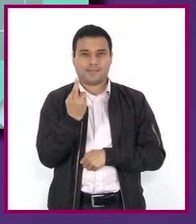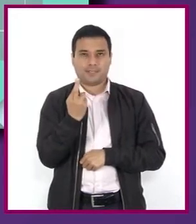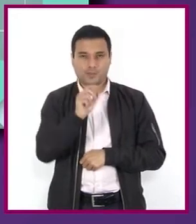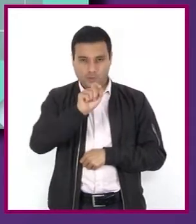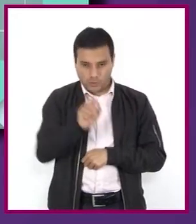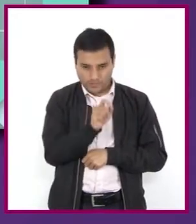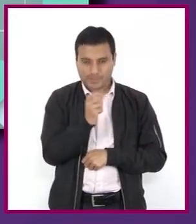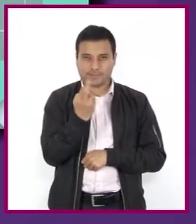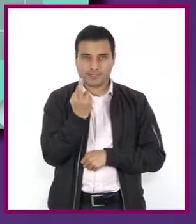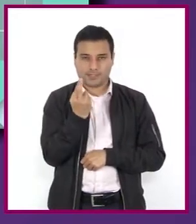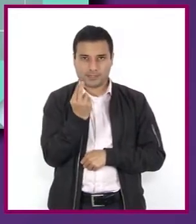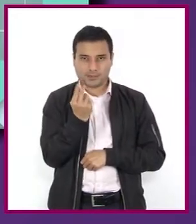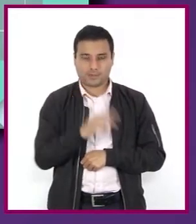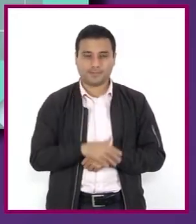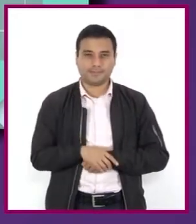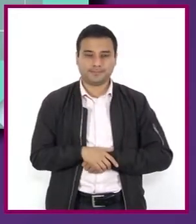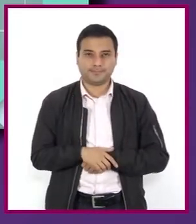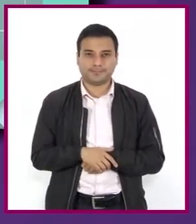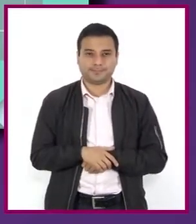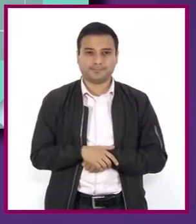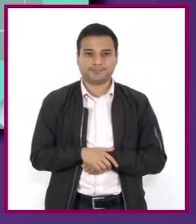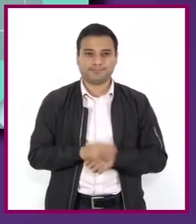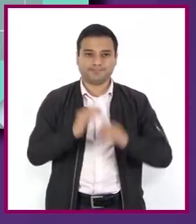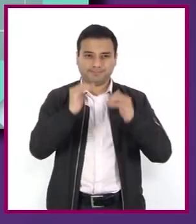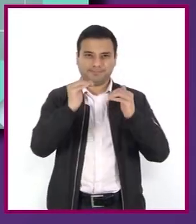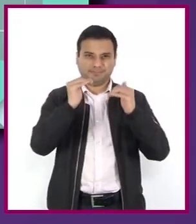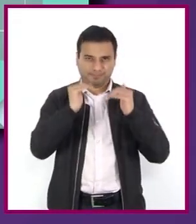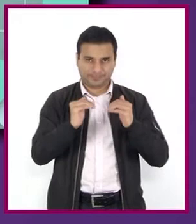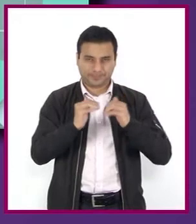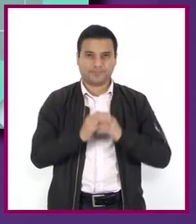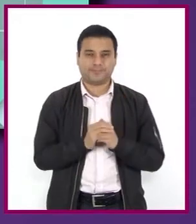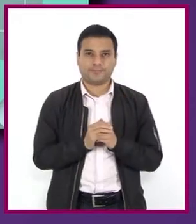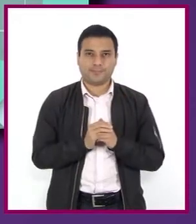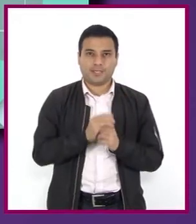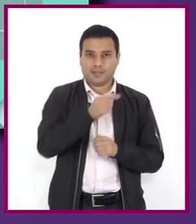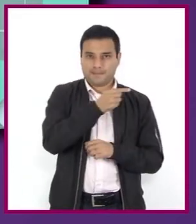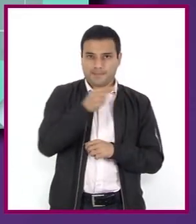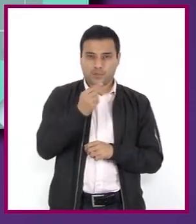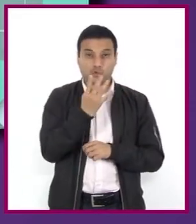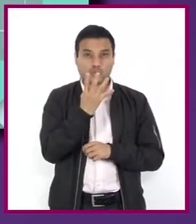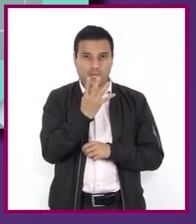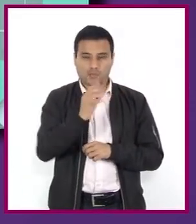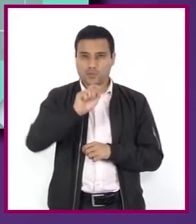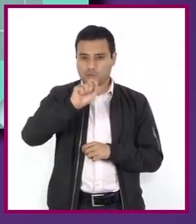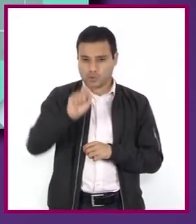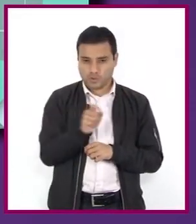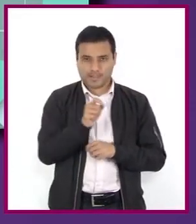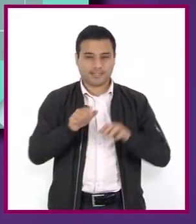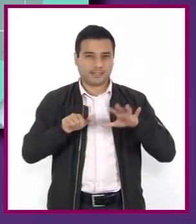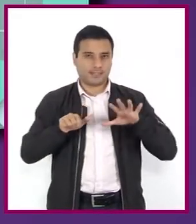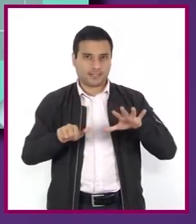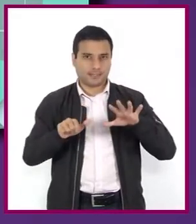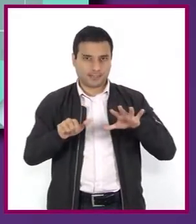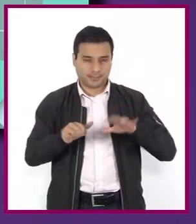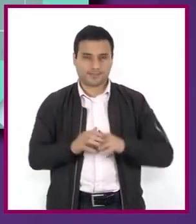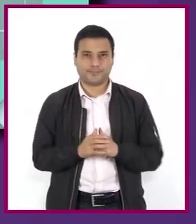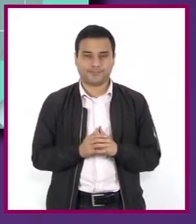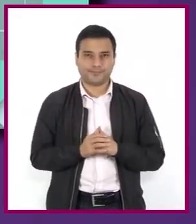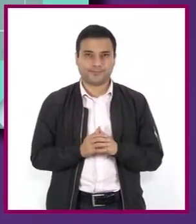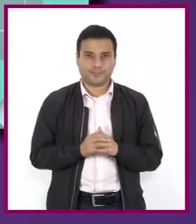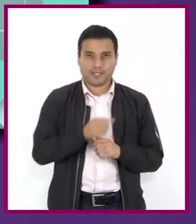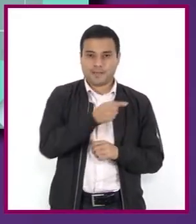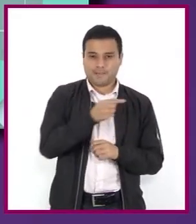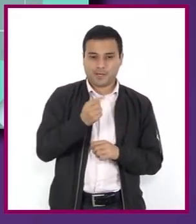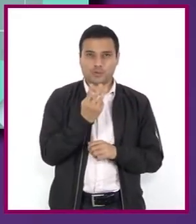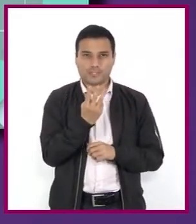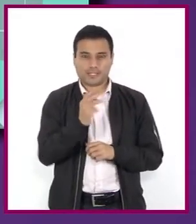las ordenadas. Las siguientes parejas de números son 4 negativo, 16 positivo, 3